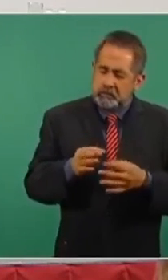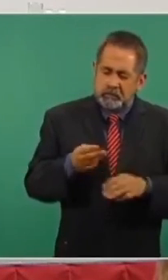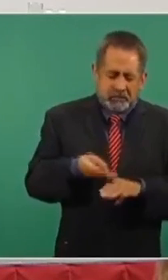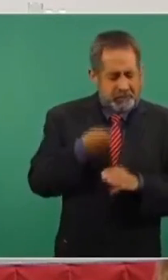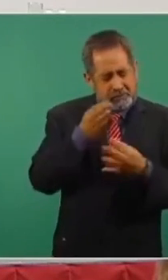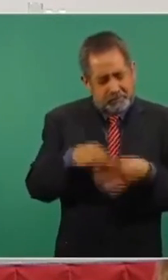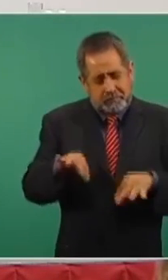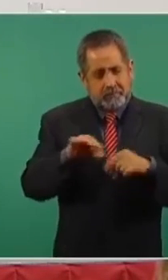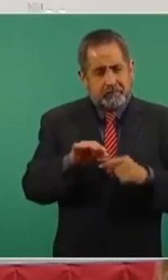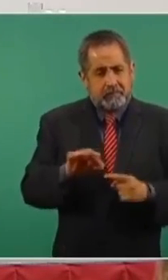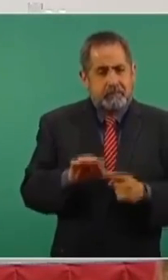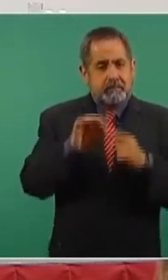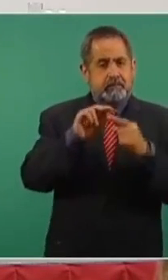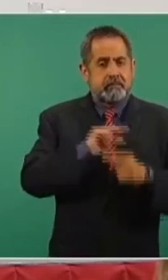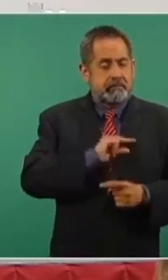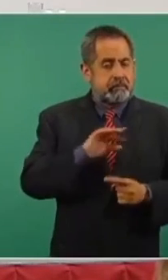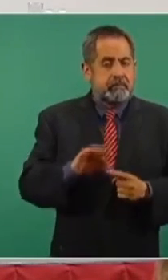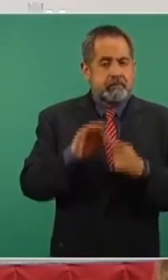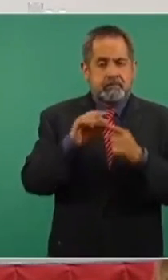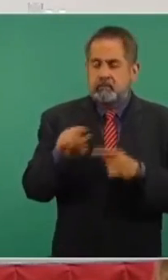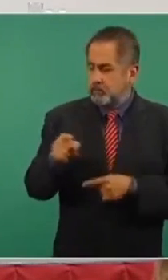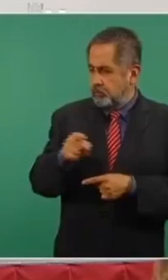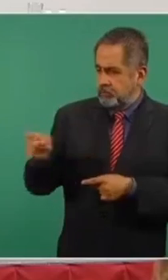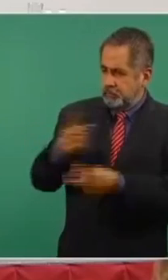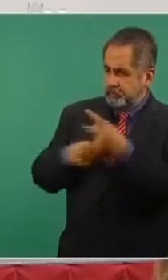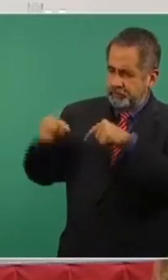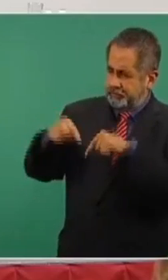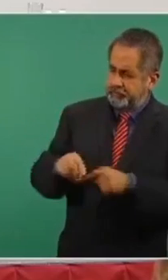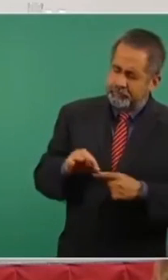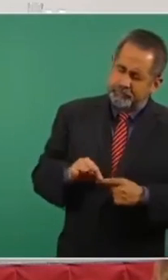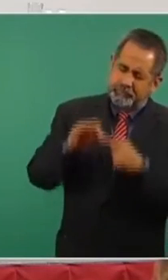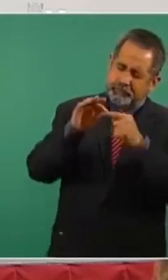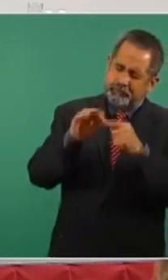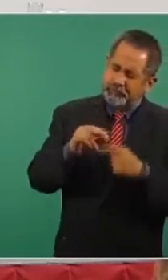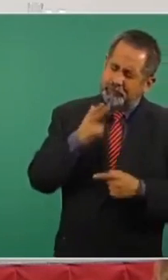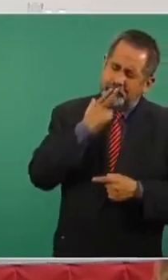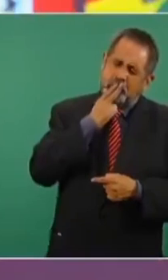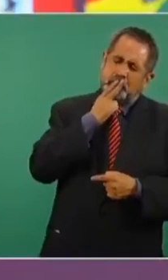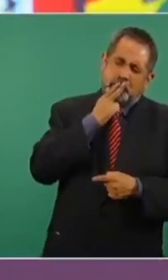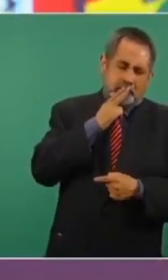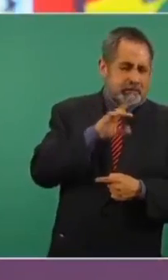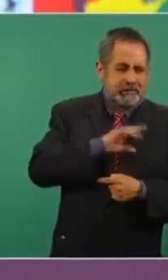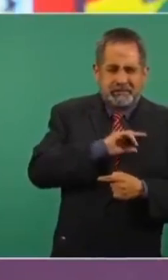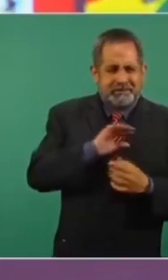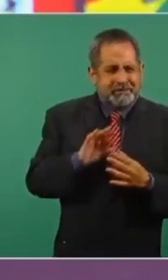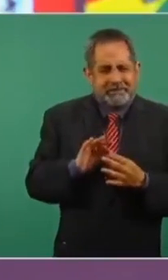especial, repito, que estén ustedes aquí. O sea,